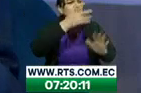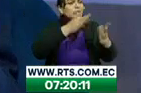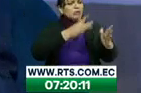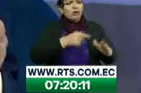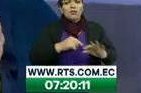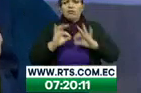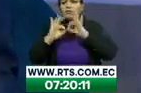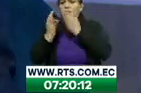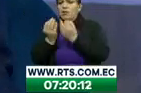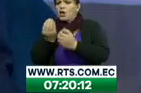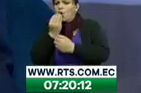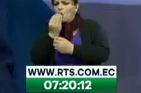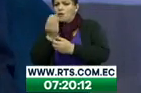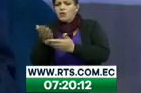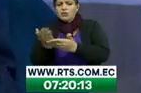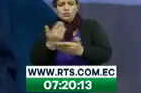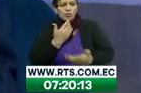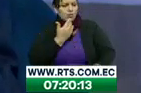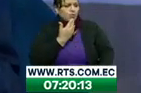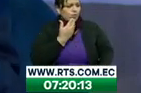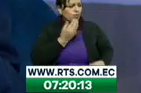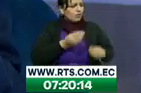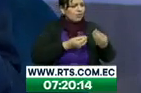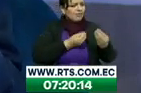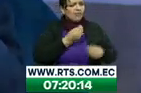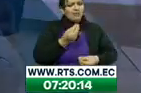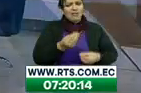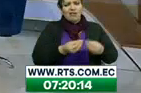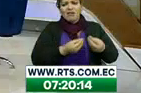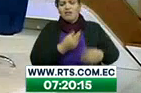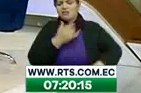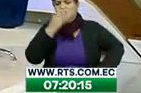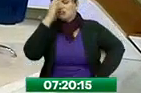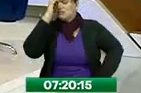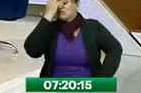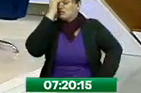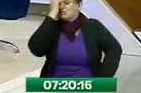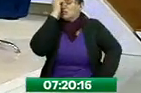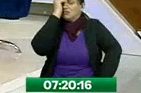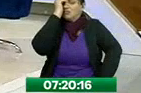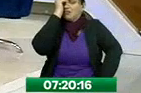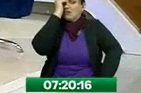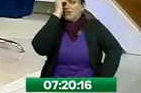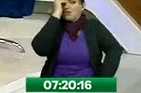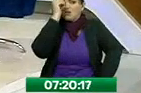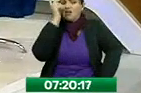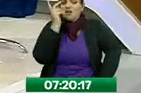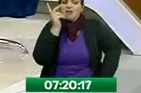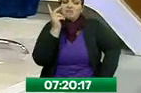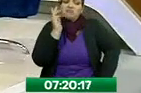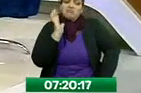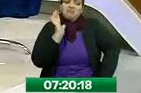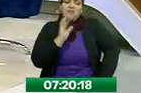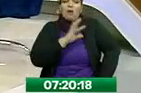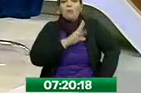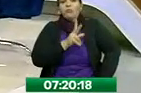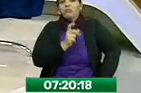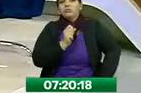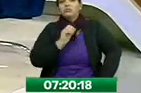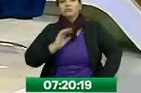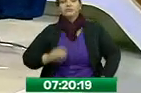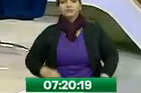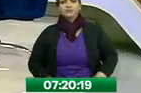un delincuente. Yo creo que los problemas de la delincuencia tienen otras razones y otros elementos. ¿Cuál es la